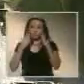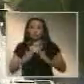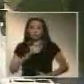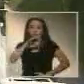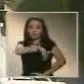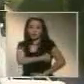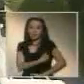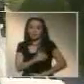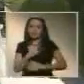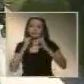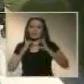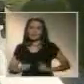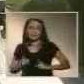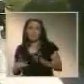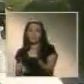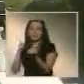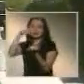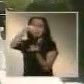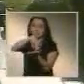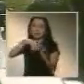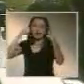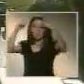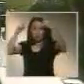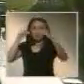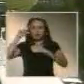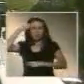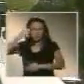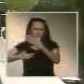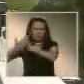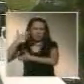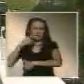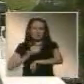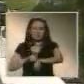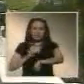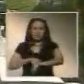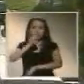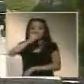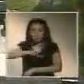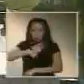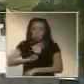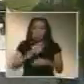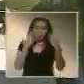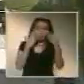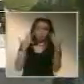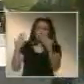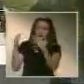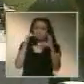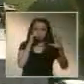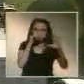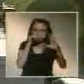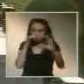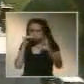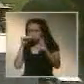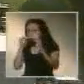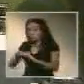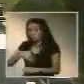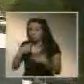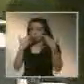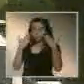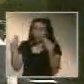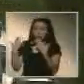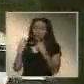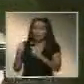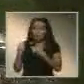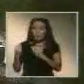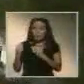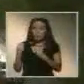a este paro que comenzaron hace ya varios días. Pueden ver también, ya lo van a ver allí en las imágenes, cómo se encuentra ya lo